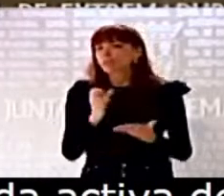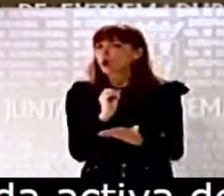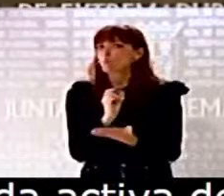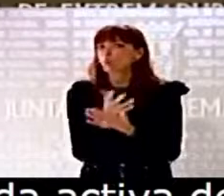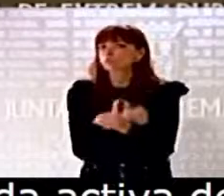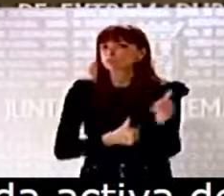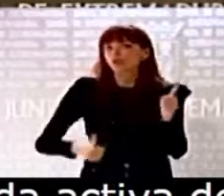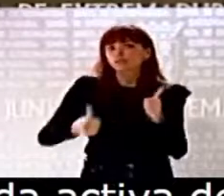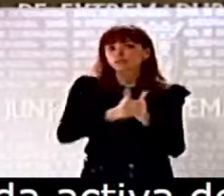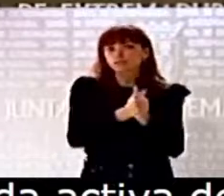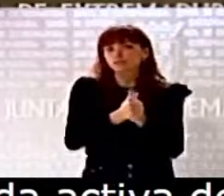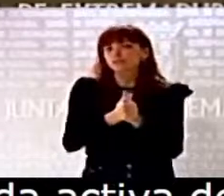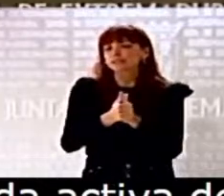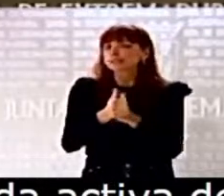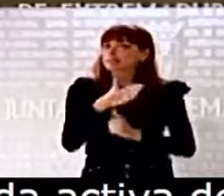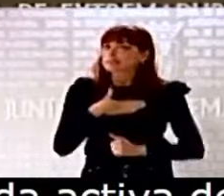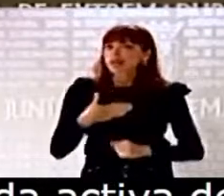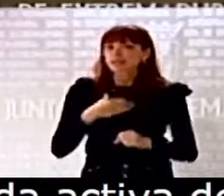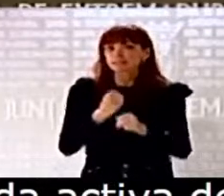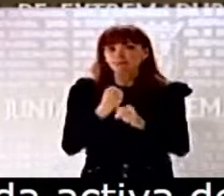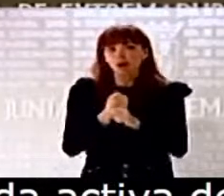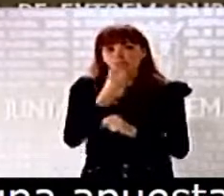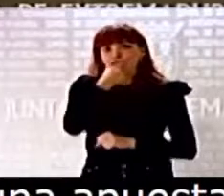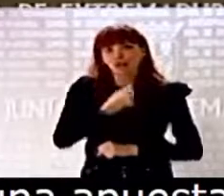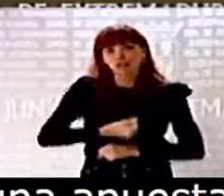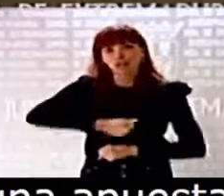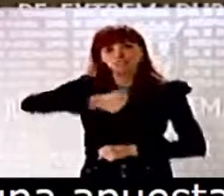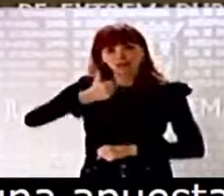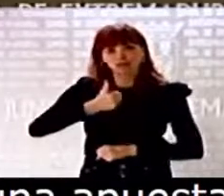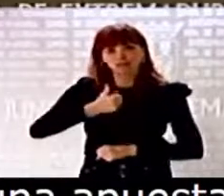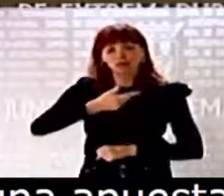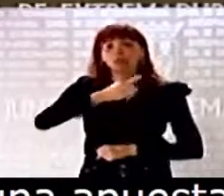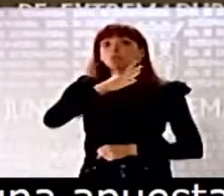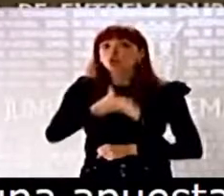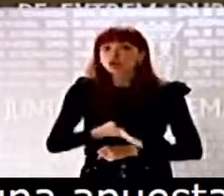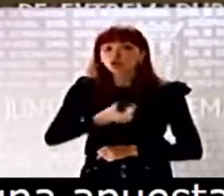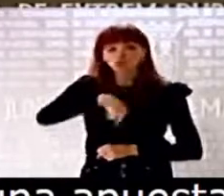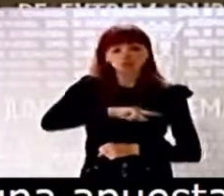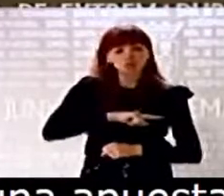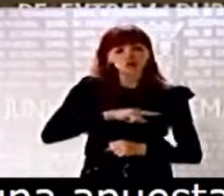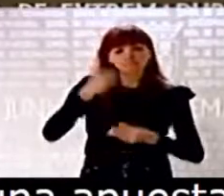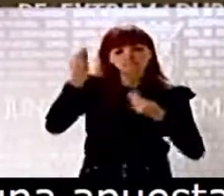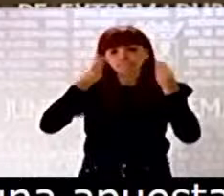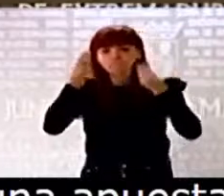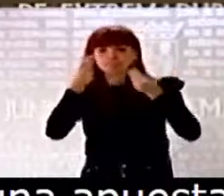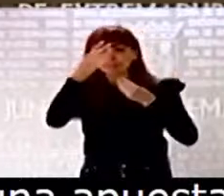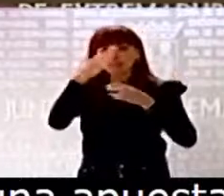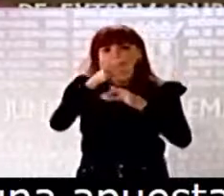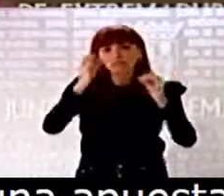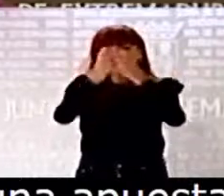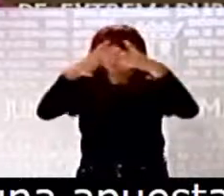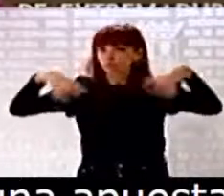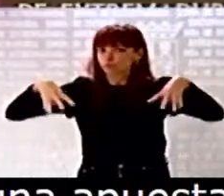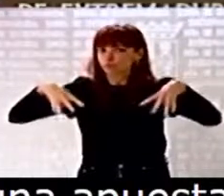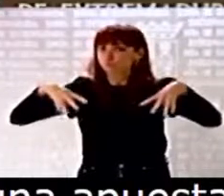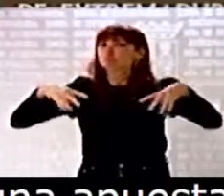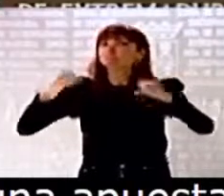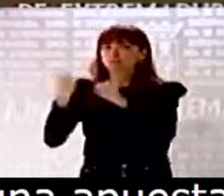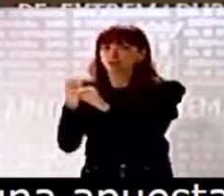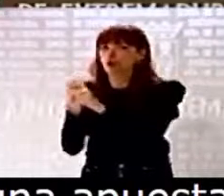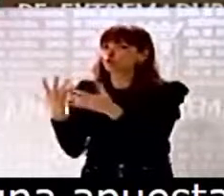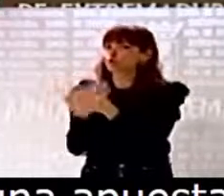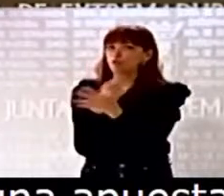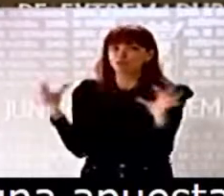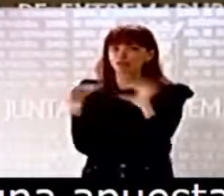apuestas y de cada día en todas las decisiones que tomamos de manera transversal. El tercer asunto que